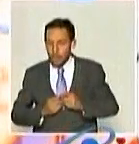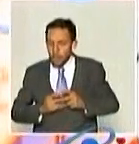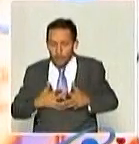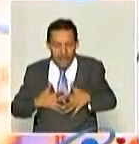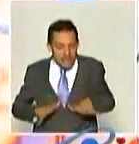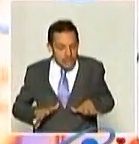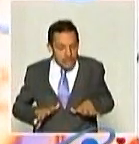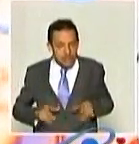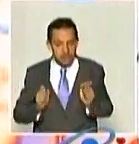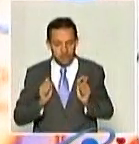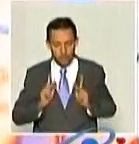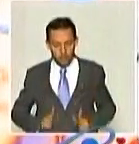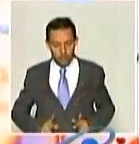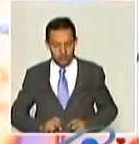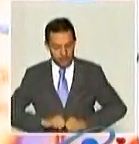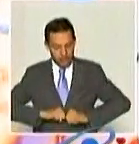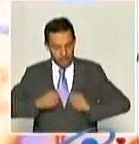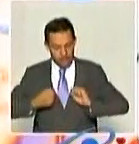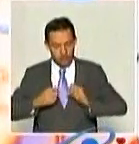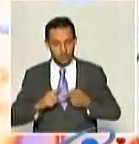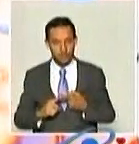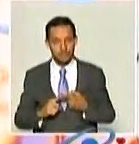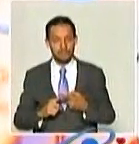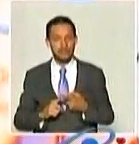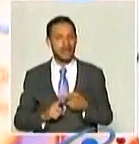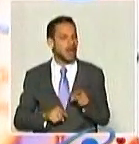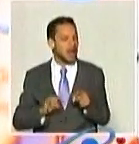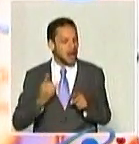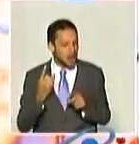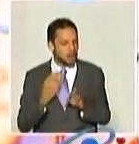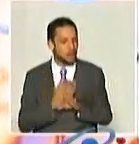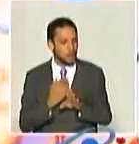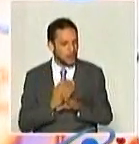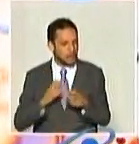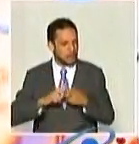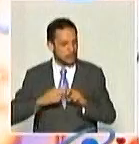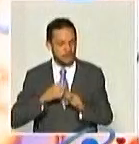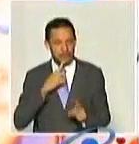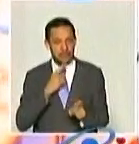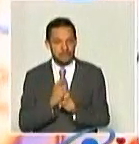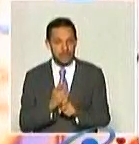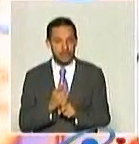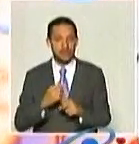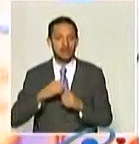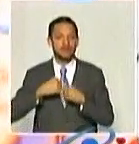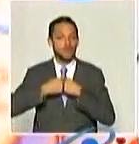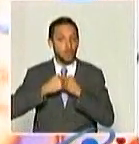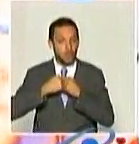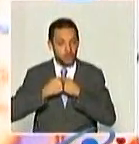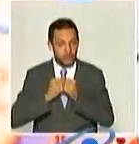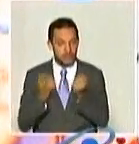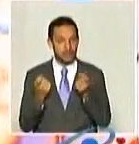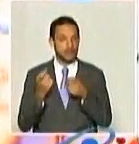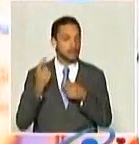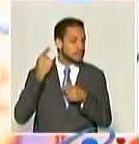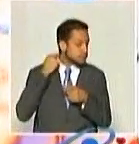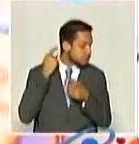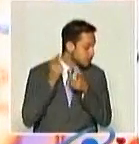de tejido que esté afectado, un tendón, un ligamento, una rodilla, un hombro, una columna